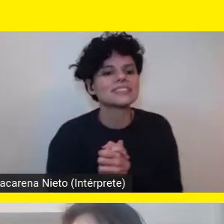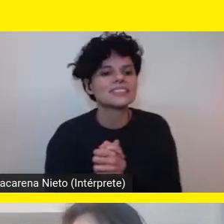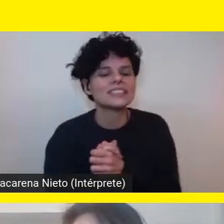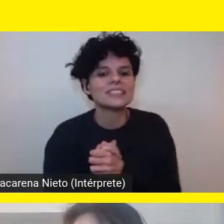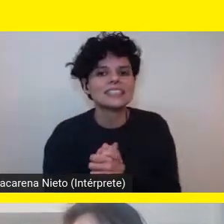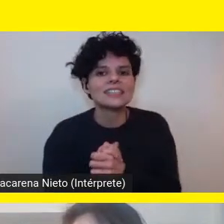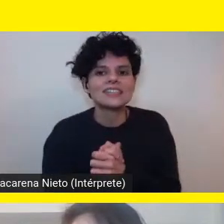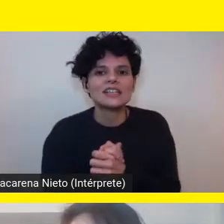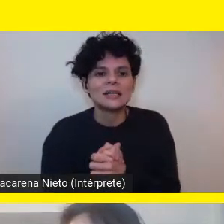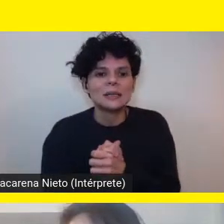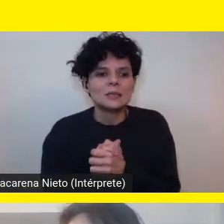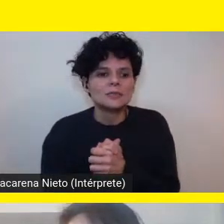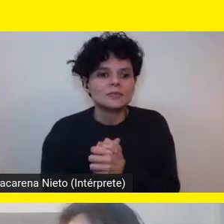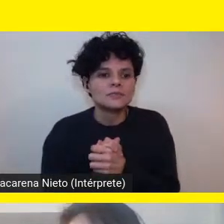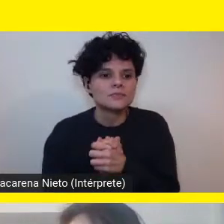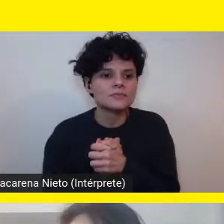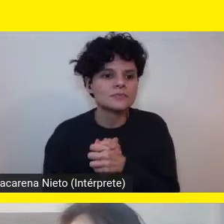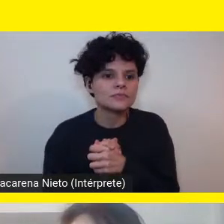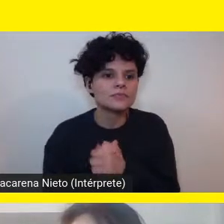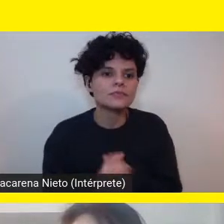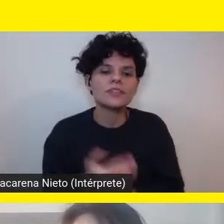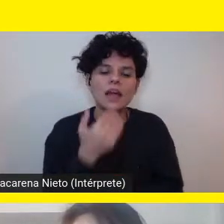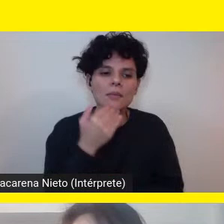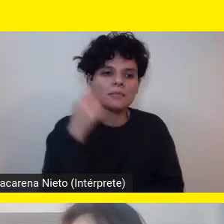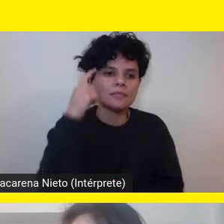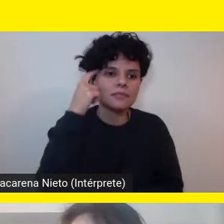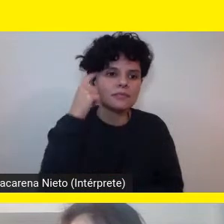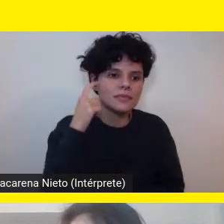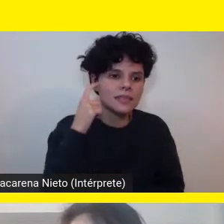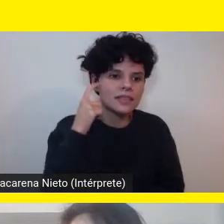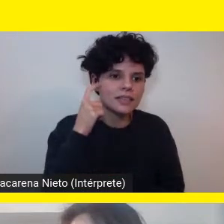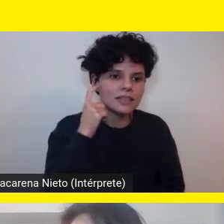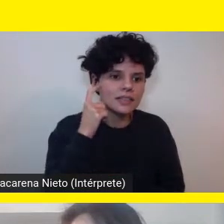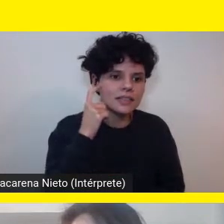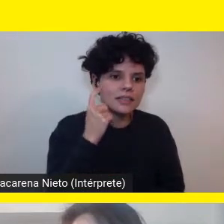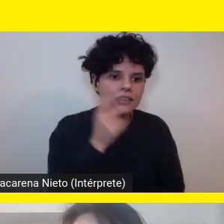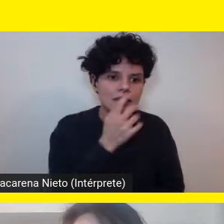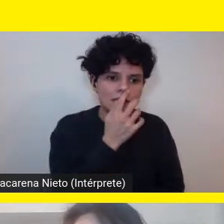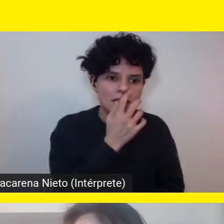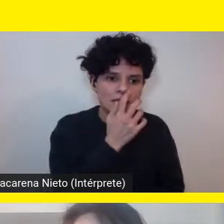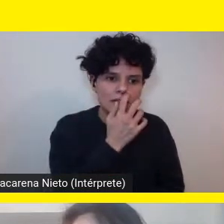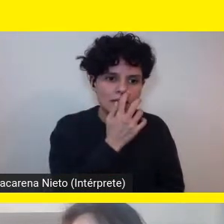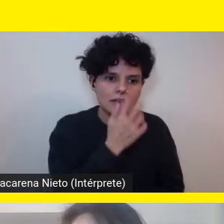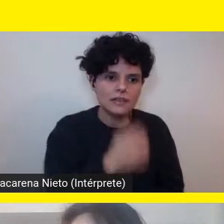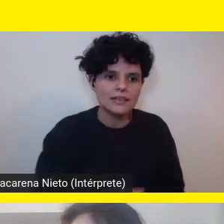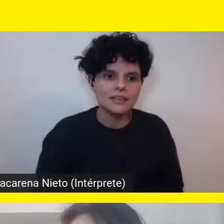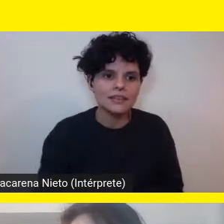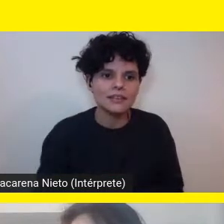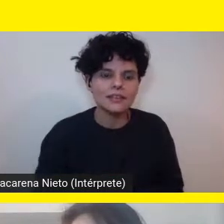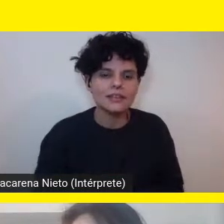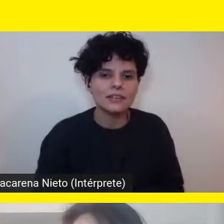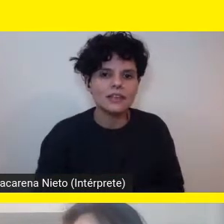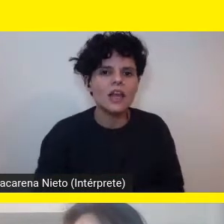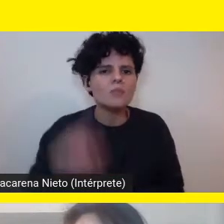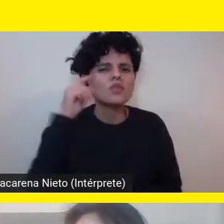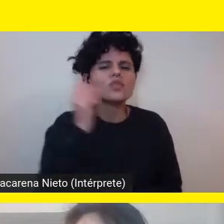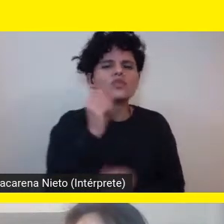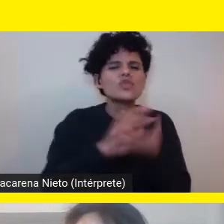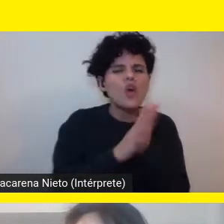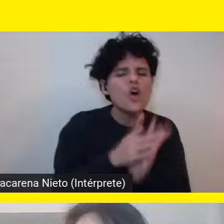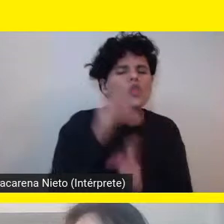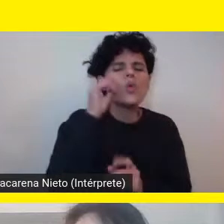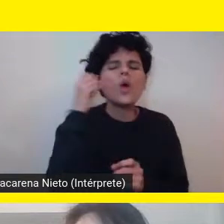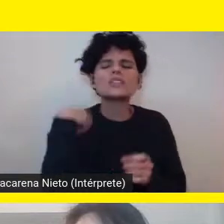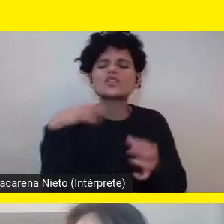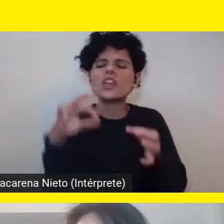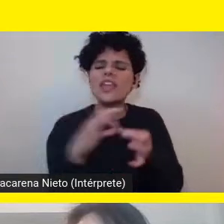También creo que esos hilos de oro que se tejieron en torno a Aide para